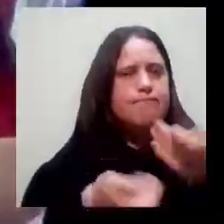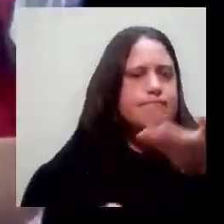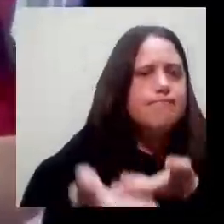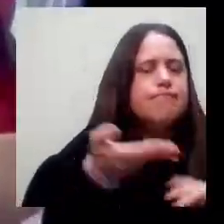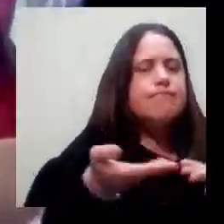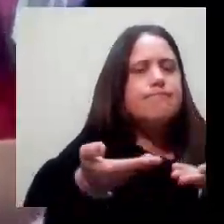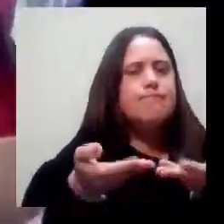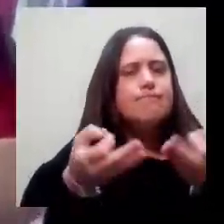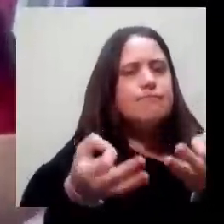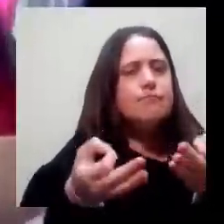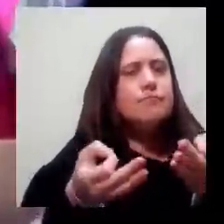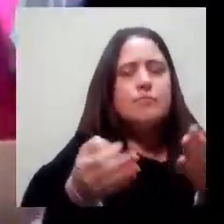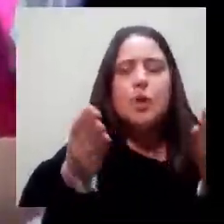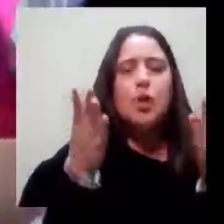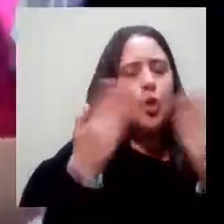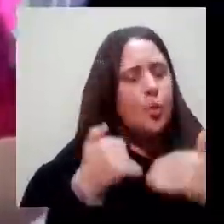No podemos tener